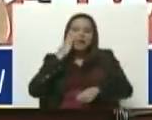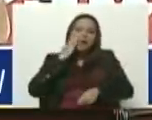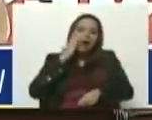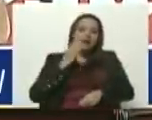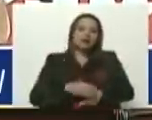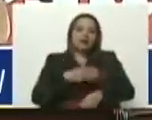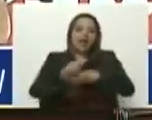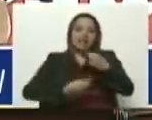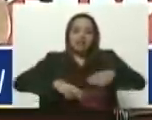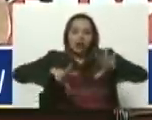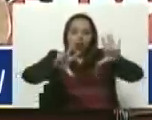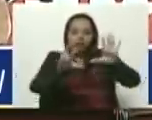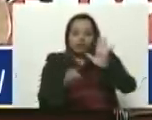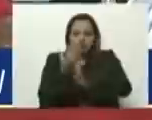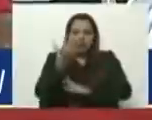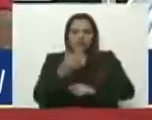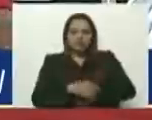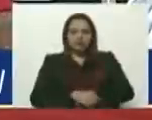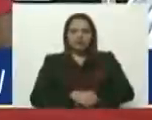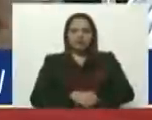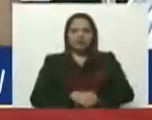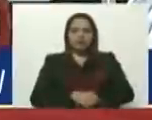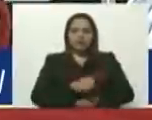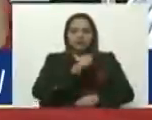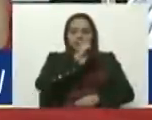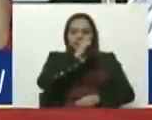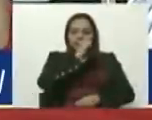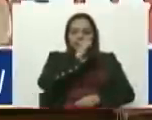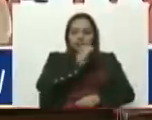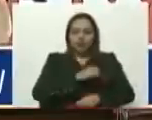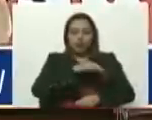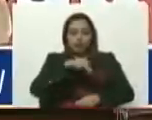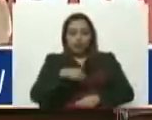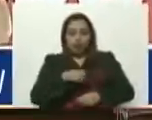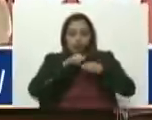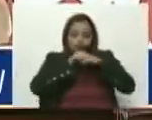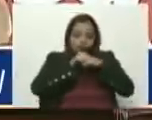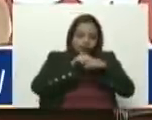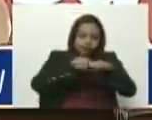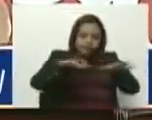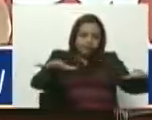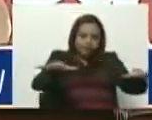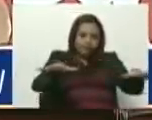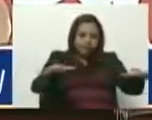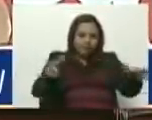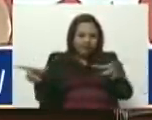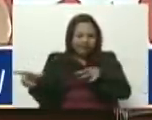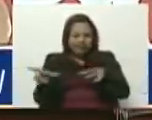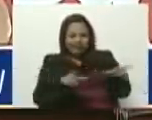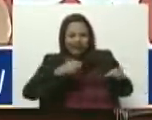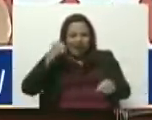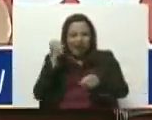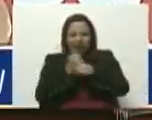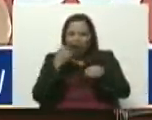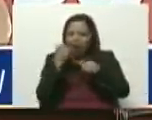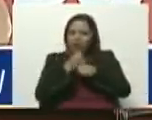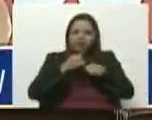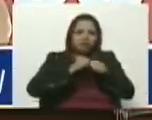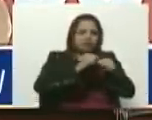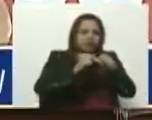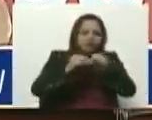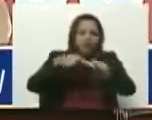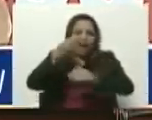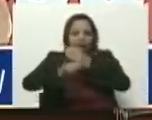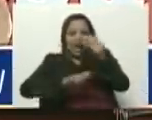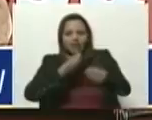8 de mayo bueno así estamos nosotros desplegados desplegados seguiremos trabajando en la conformación